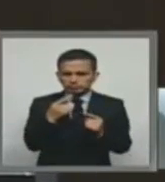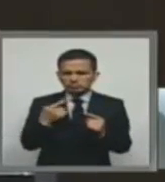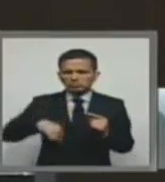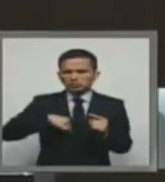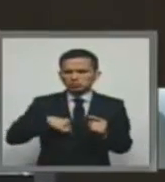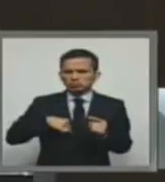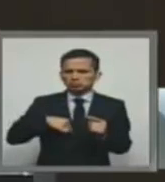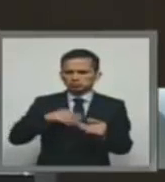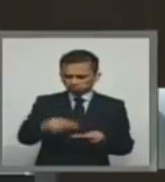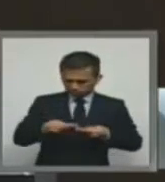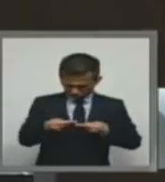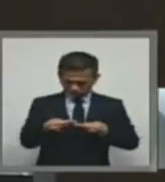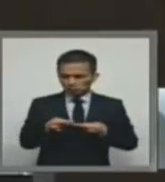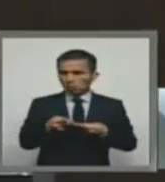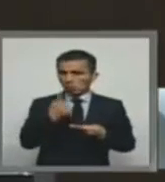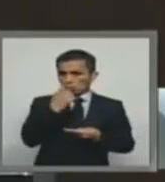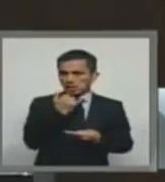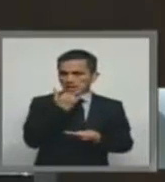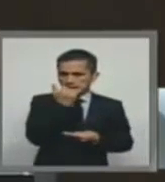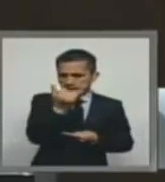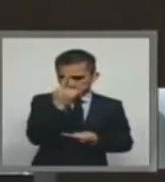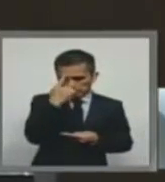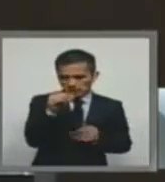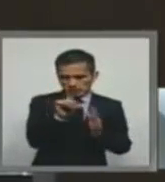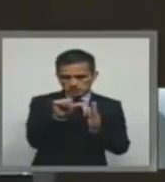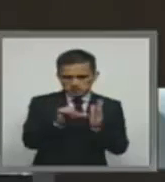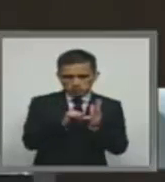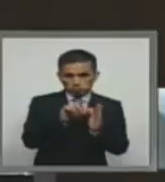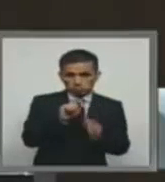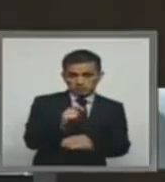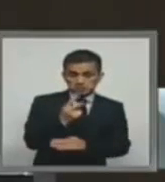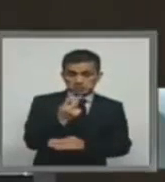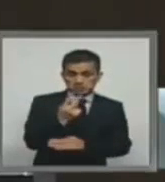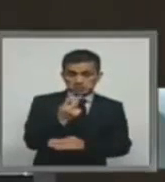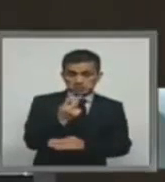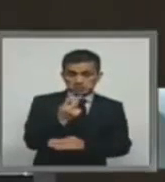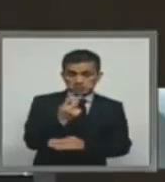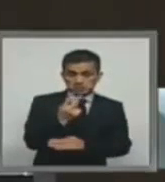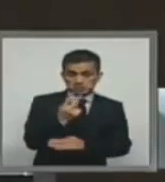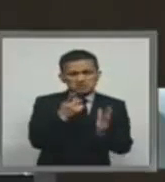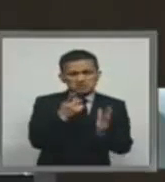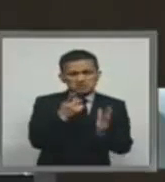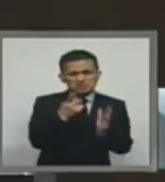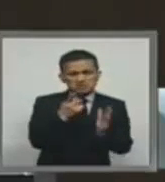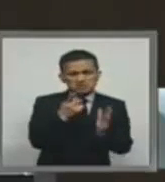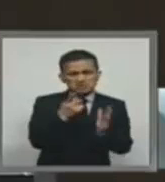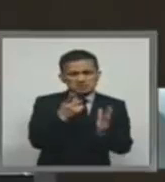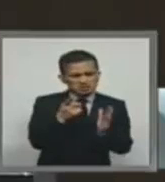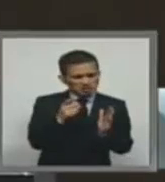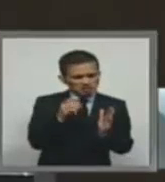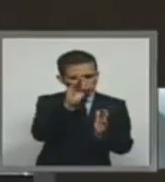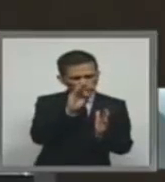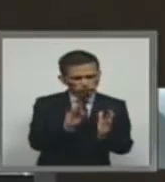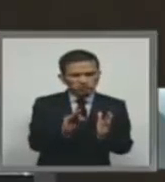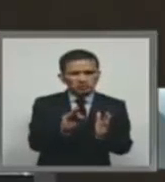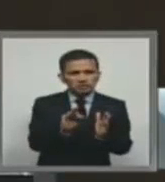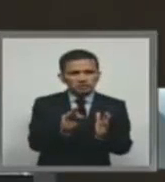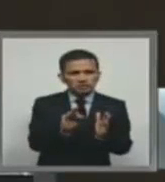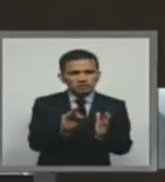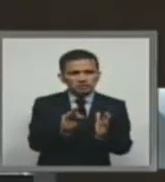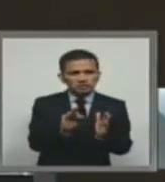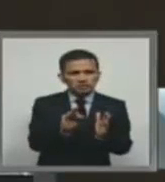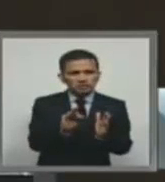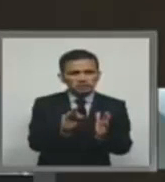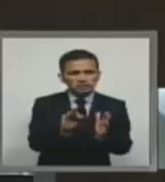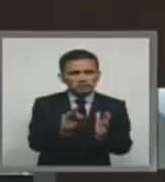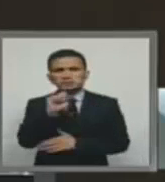de ratas con el artículo 22, donde manejan un porcentaje de 60%